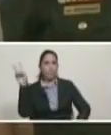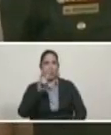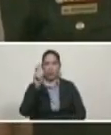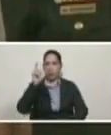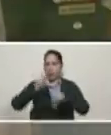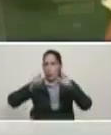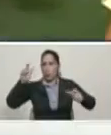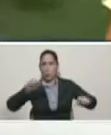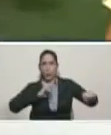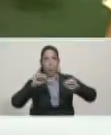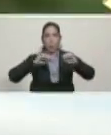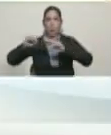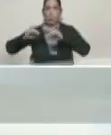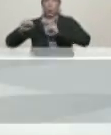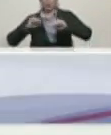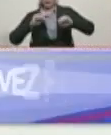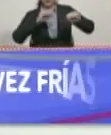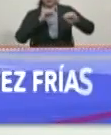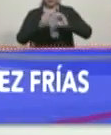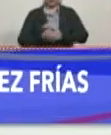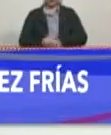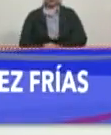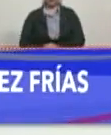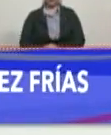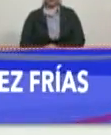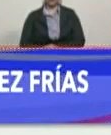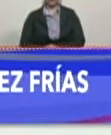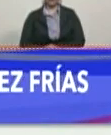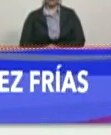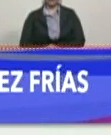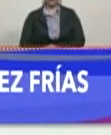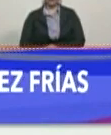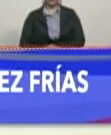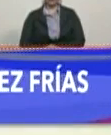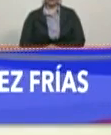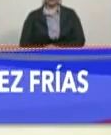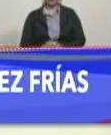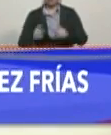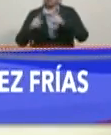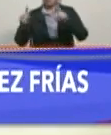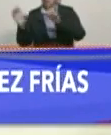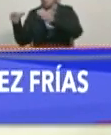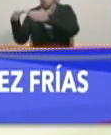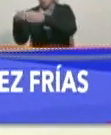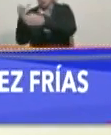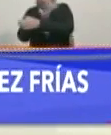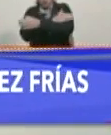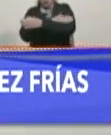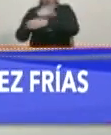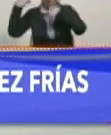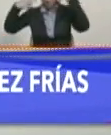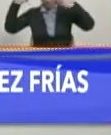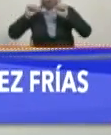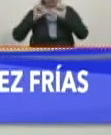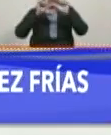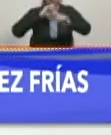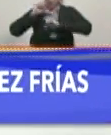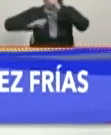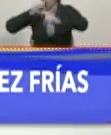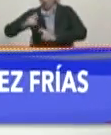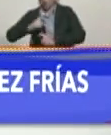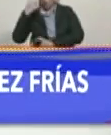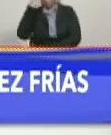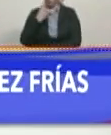movilizado en carnaval, en familia, mientras una minoría alocada continúa con su odio, con su